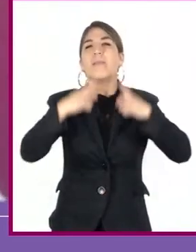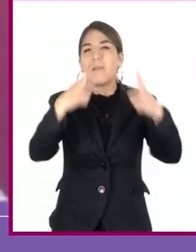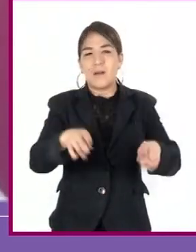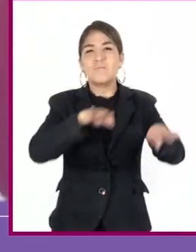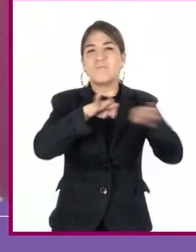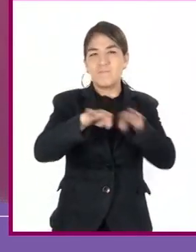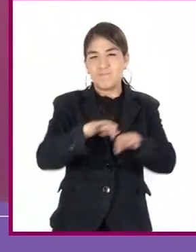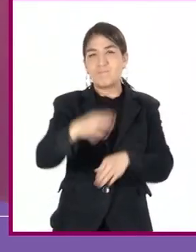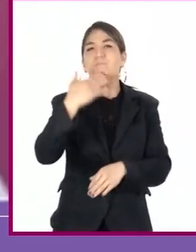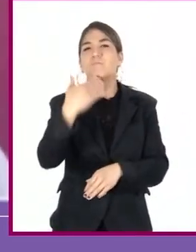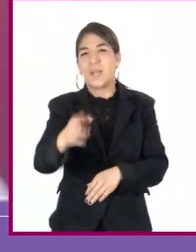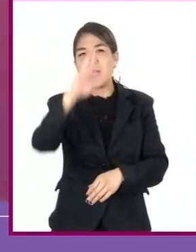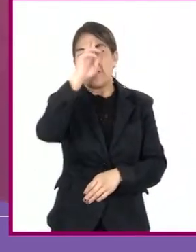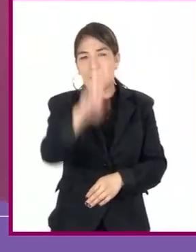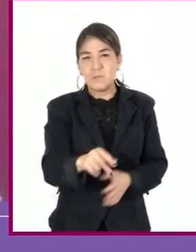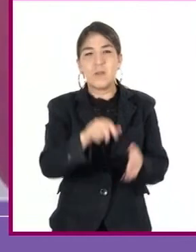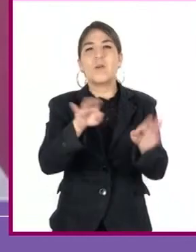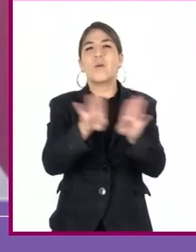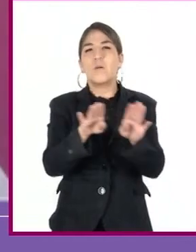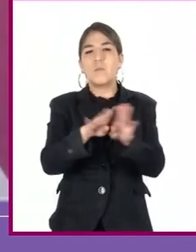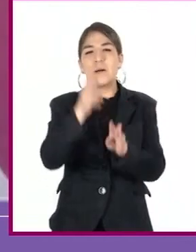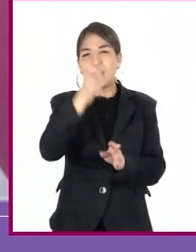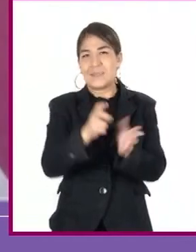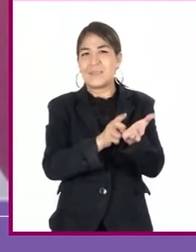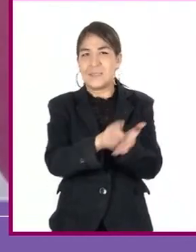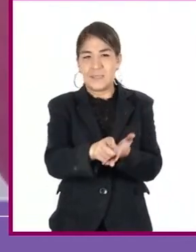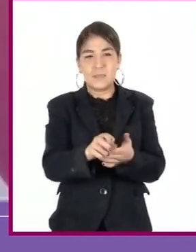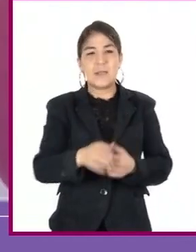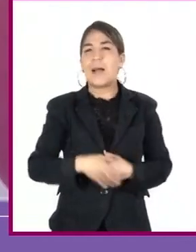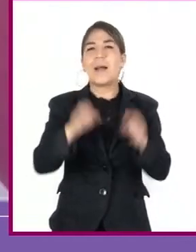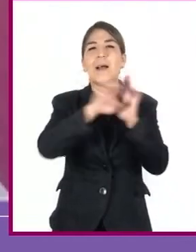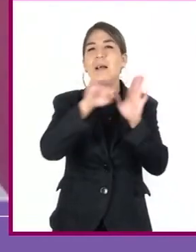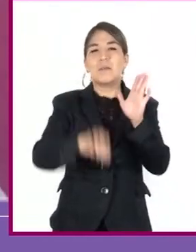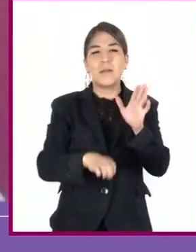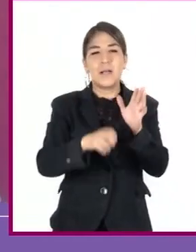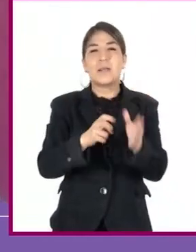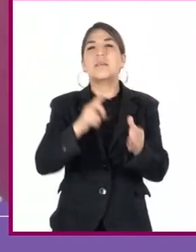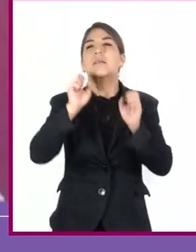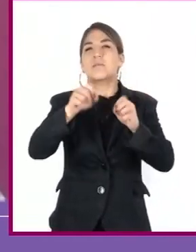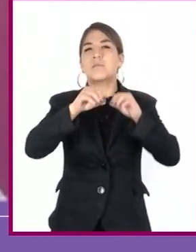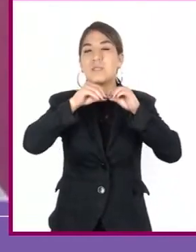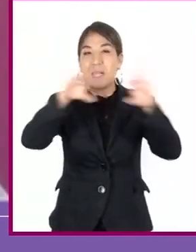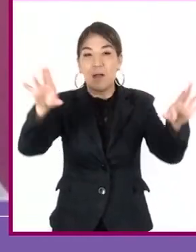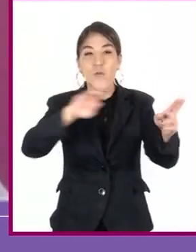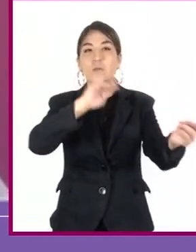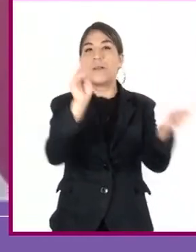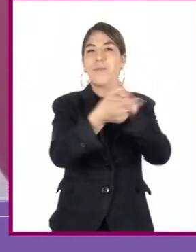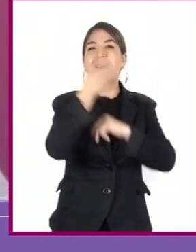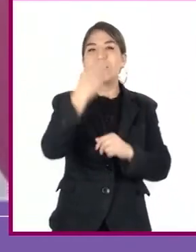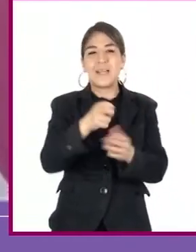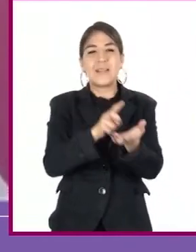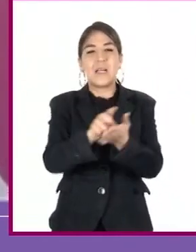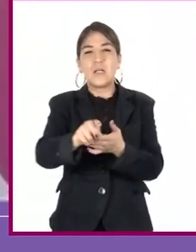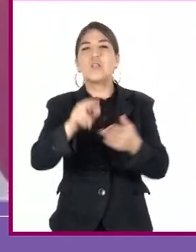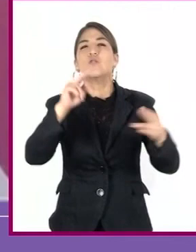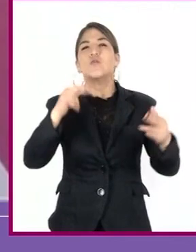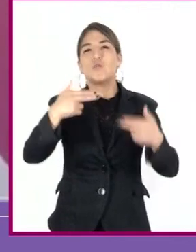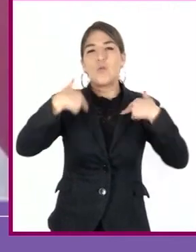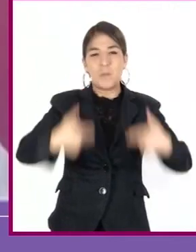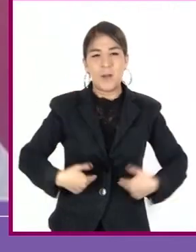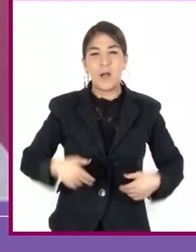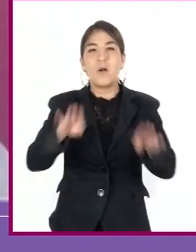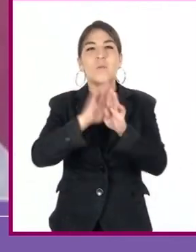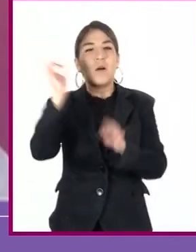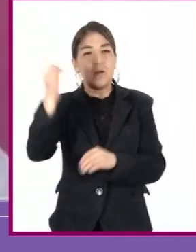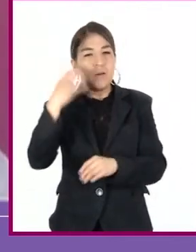y respetarlos. Por ejemplo, Declaración Universal de Derechos Humanos, Convención Americana